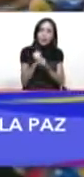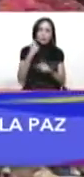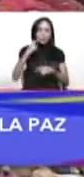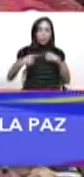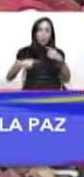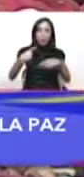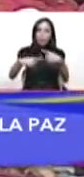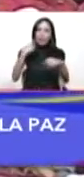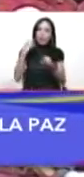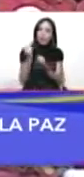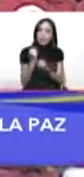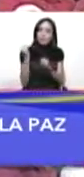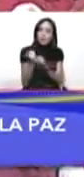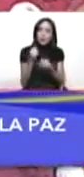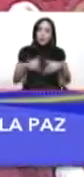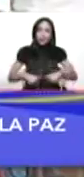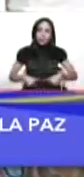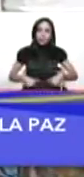días en eso.